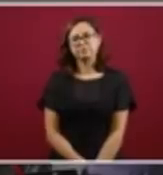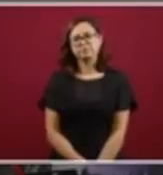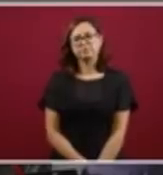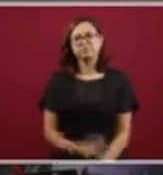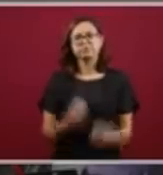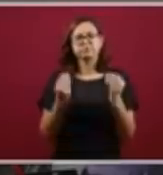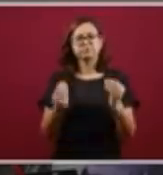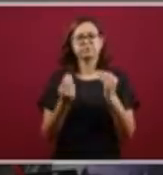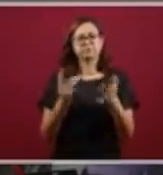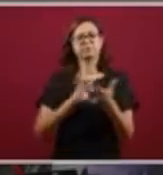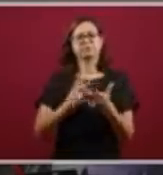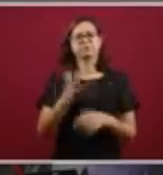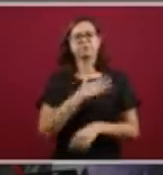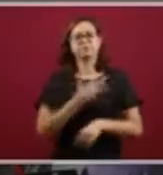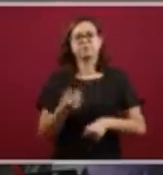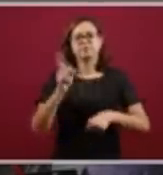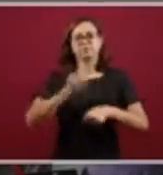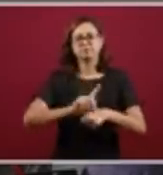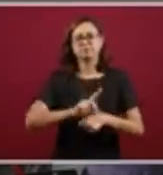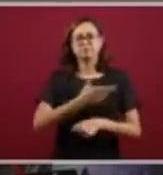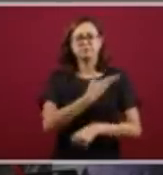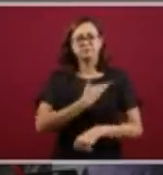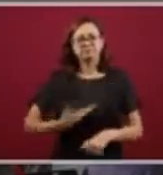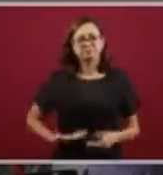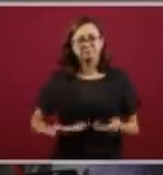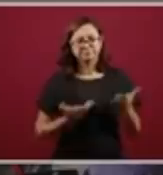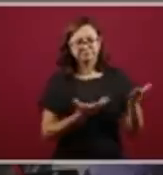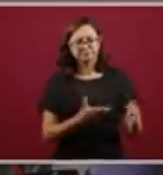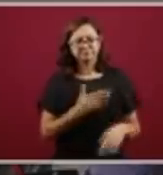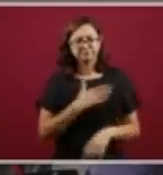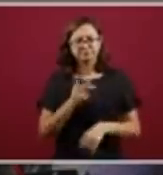Muchas gracias, muy buenos días. Buenos días, presidente.